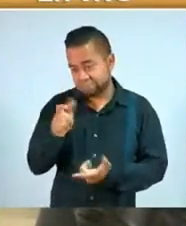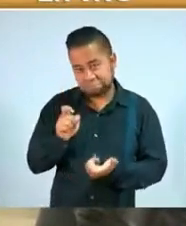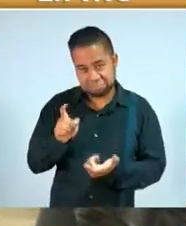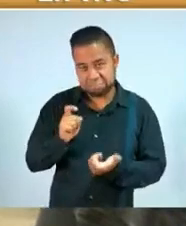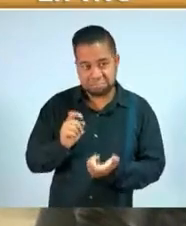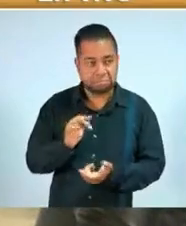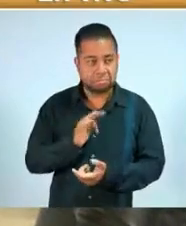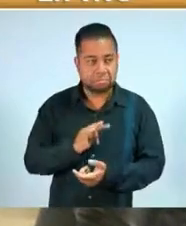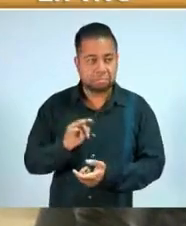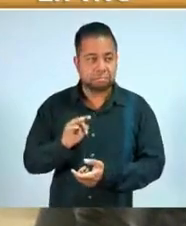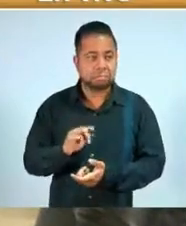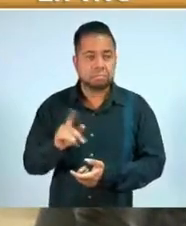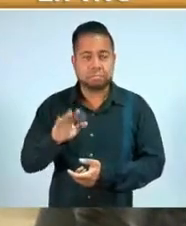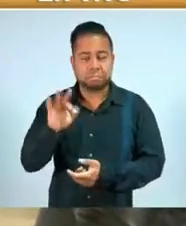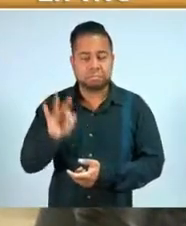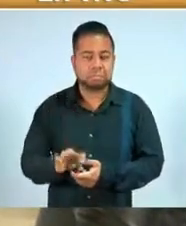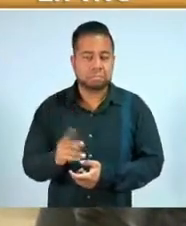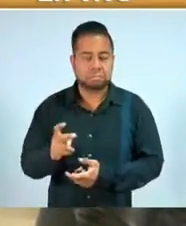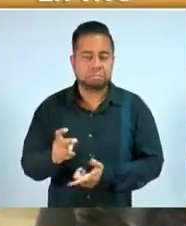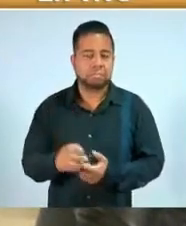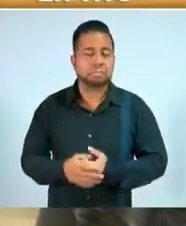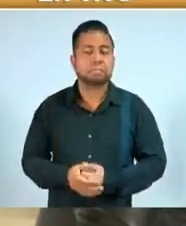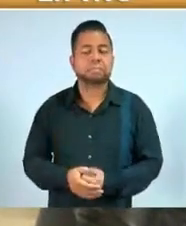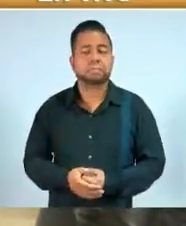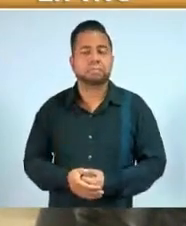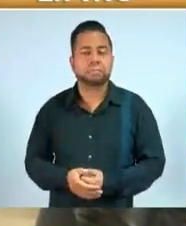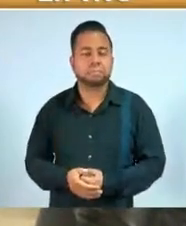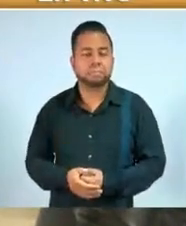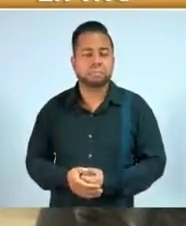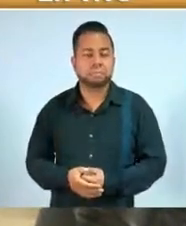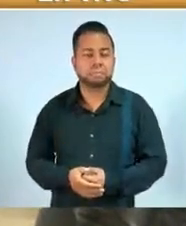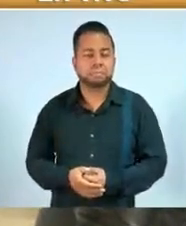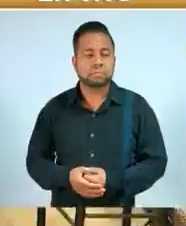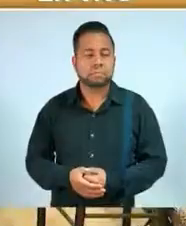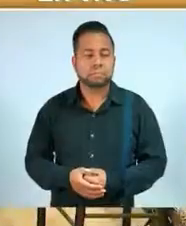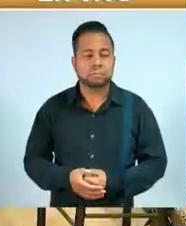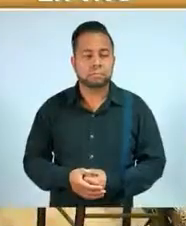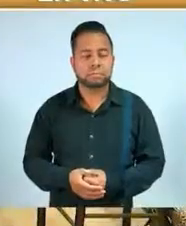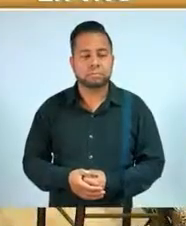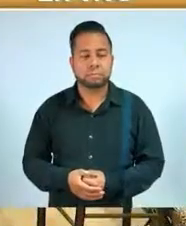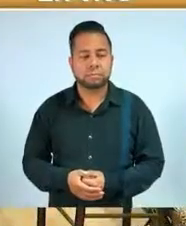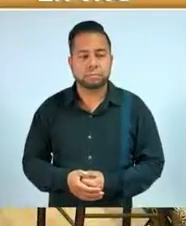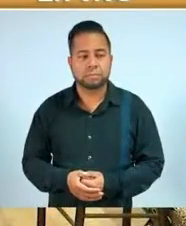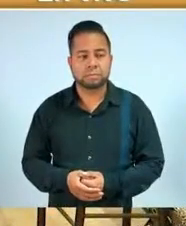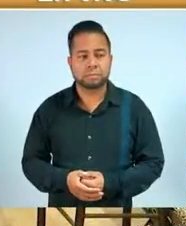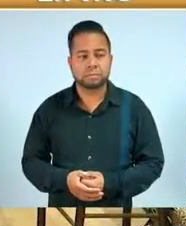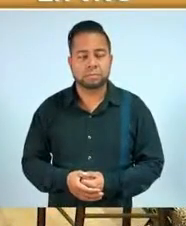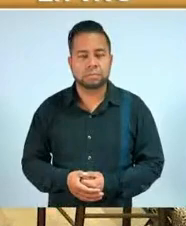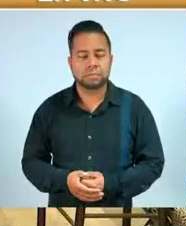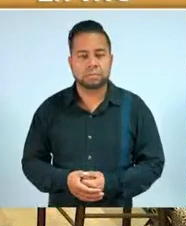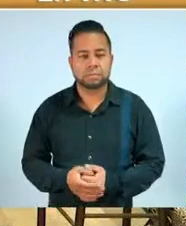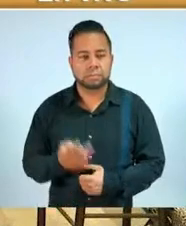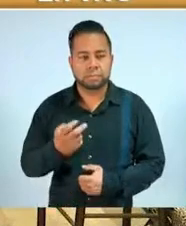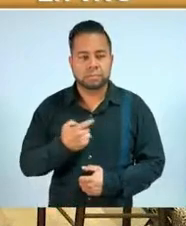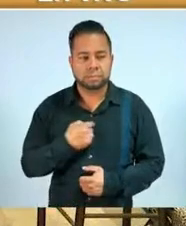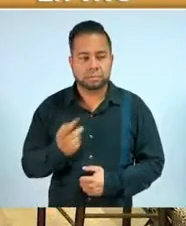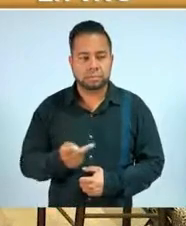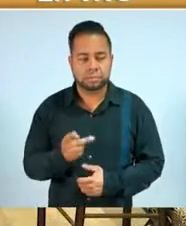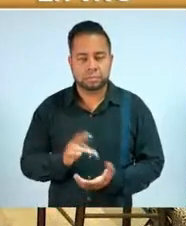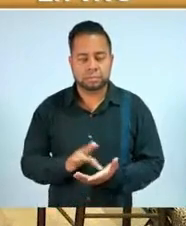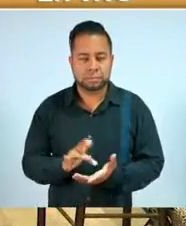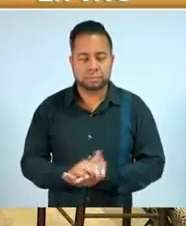Un 50%. Ese sería el detalle, Claudia. Esa es mi intervención y mis preguntas.